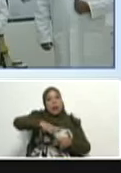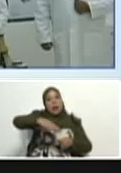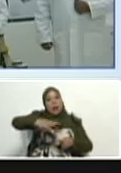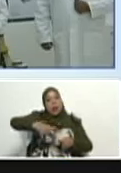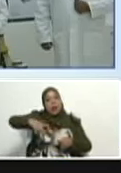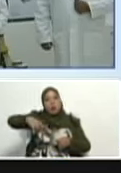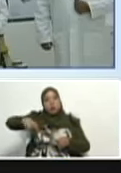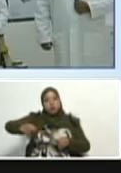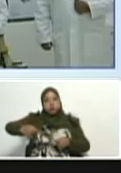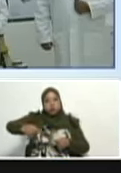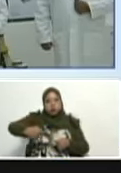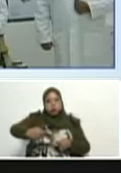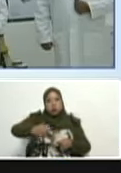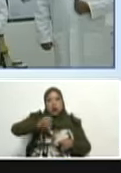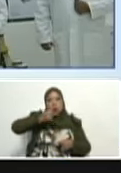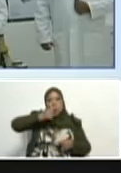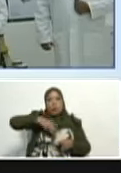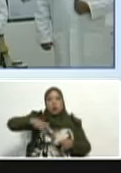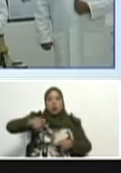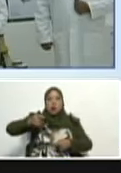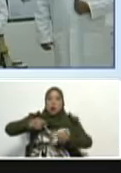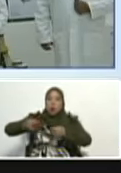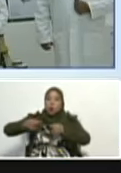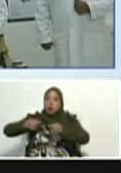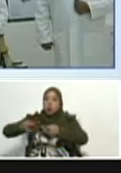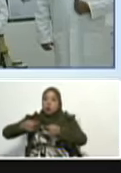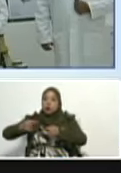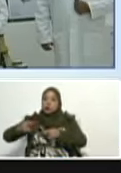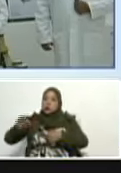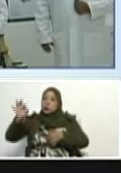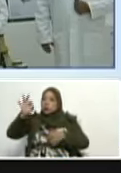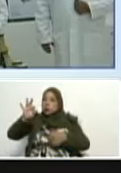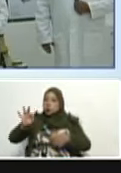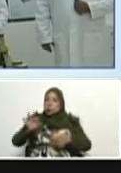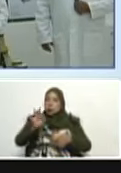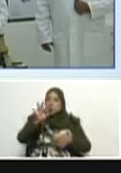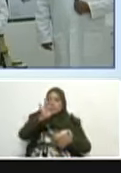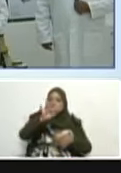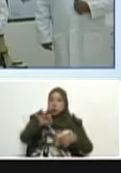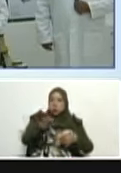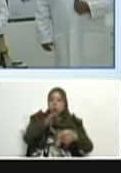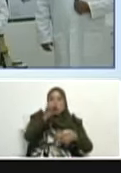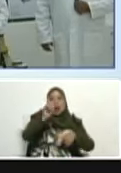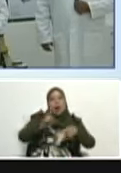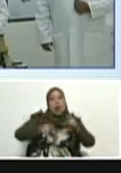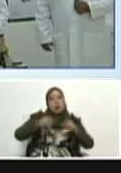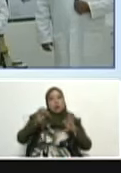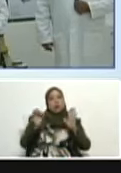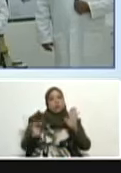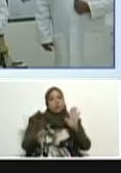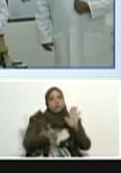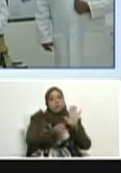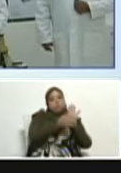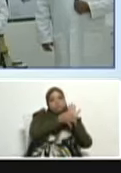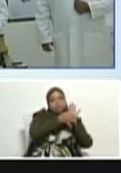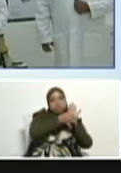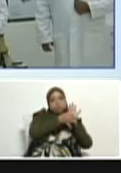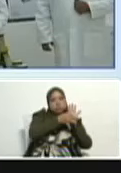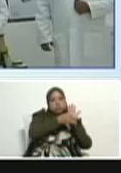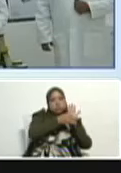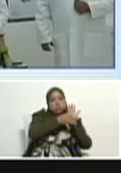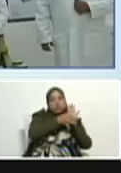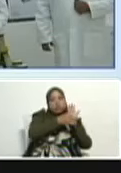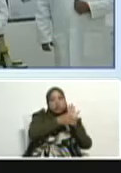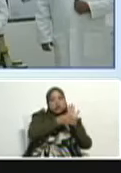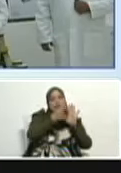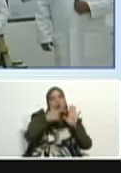un producto para controlarlo. Ustedes saben, los mosquitos se pegan en las paredes cuando está haciendo calor, que